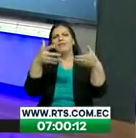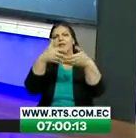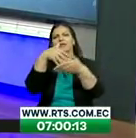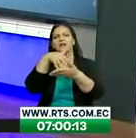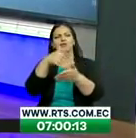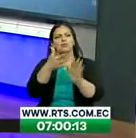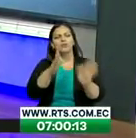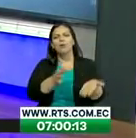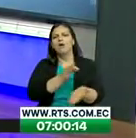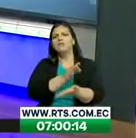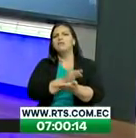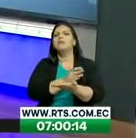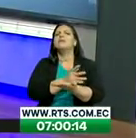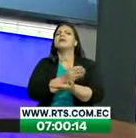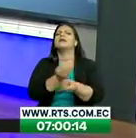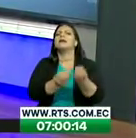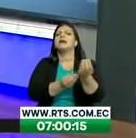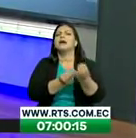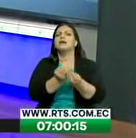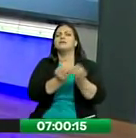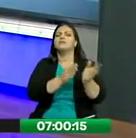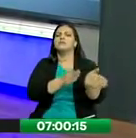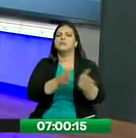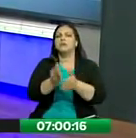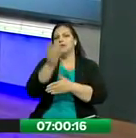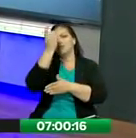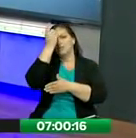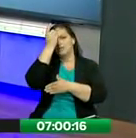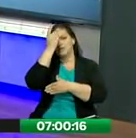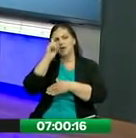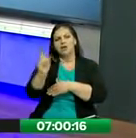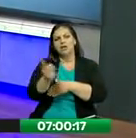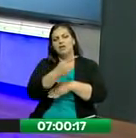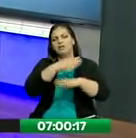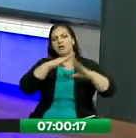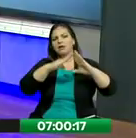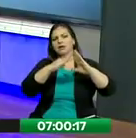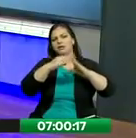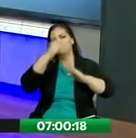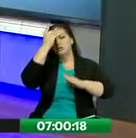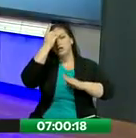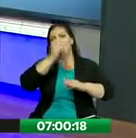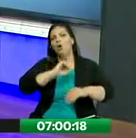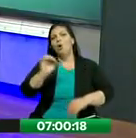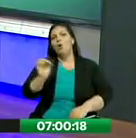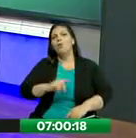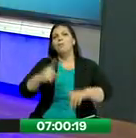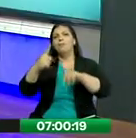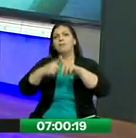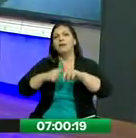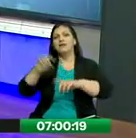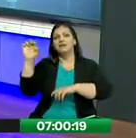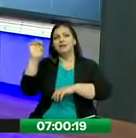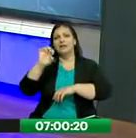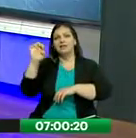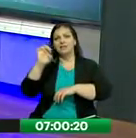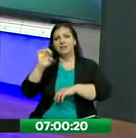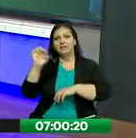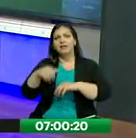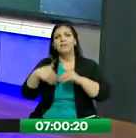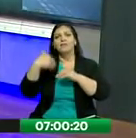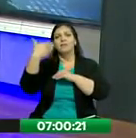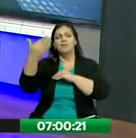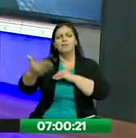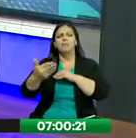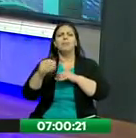y aprendizaje presencial, que incluye 2 días adicionales de clases al finalizar el segundo trimestre.